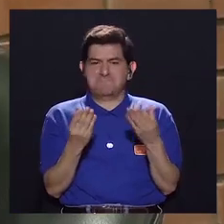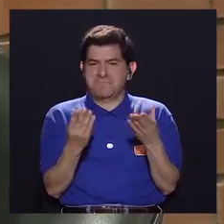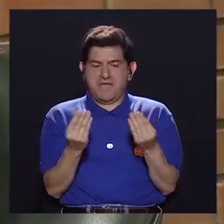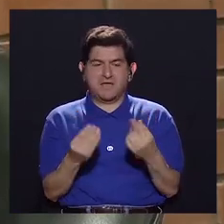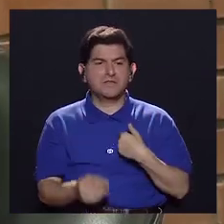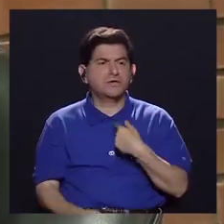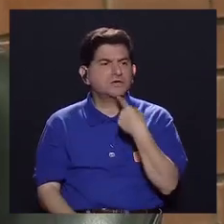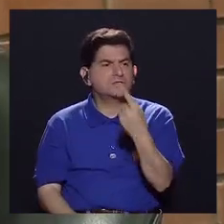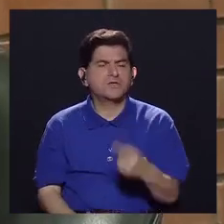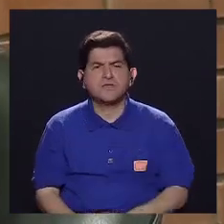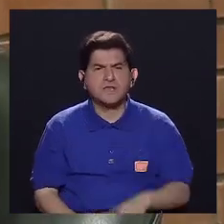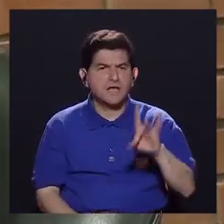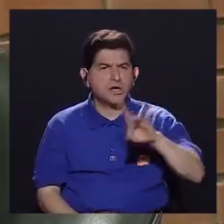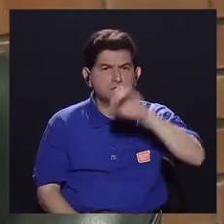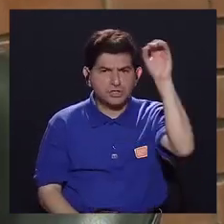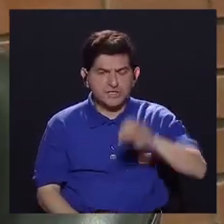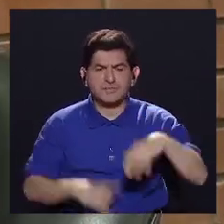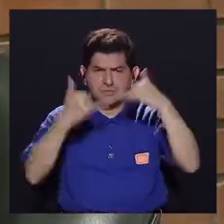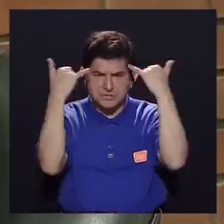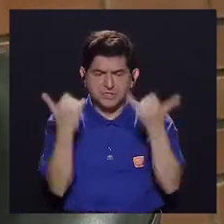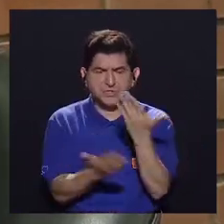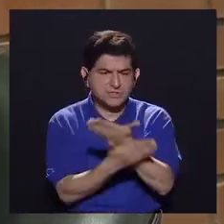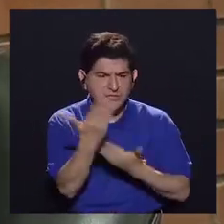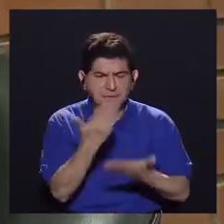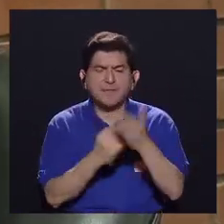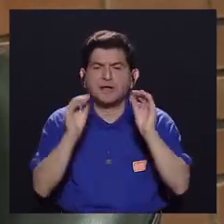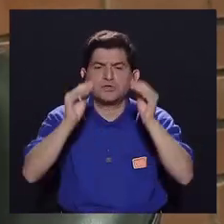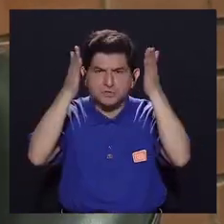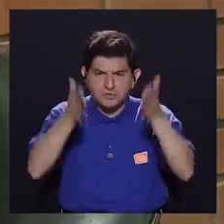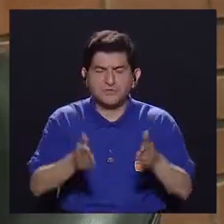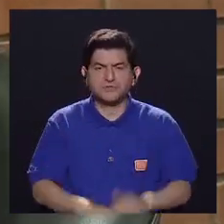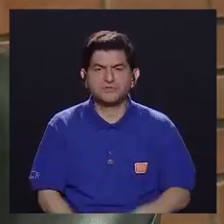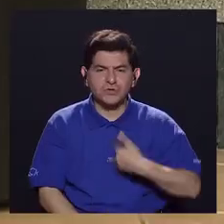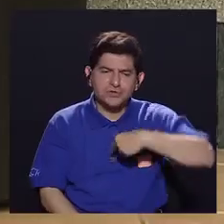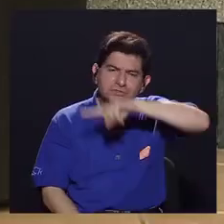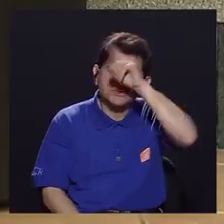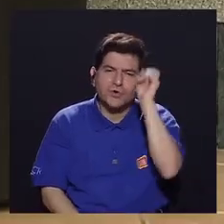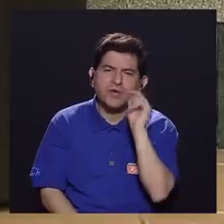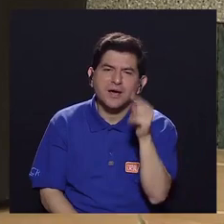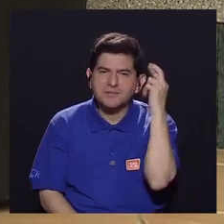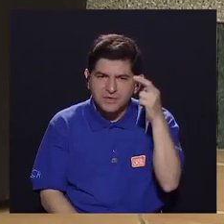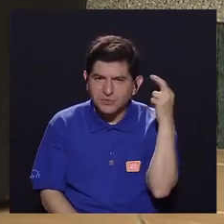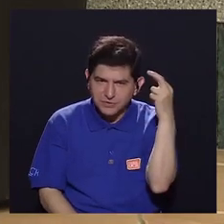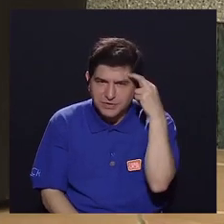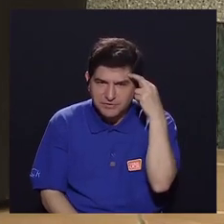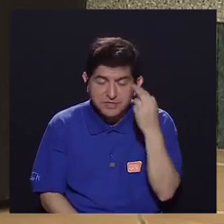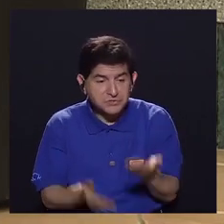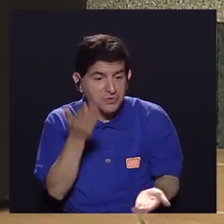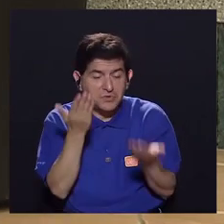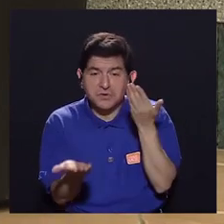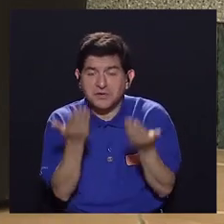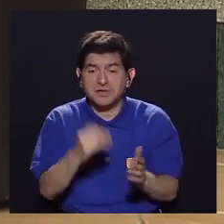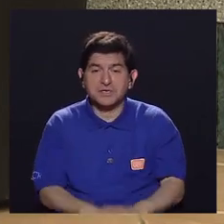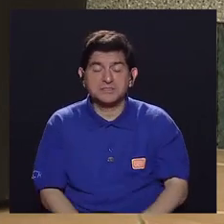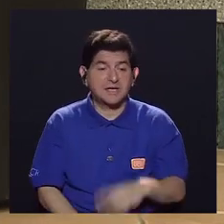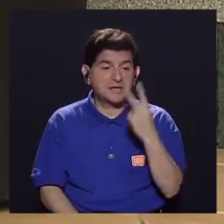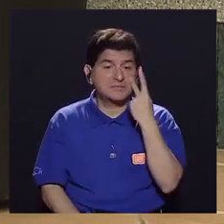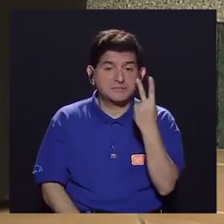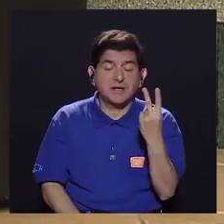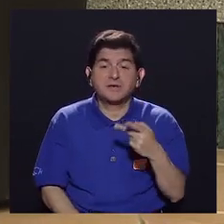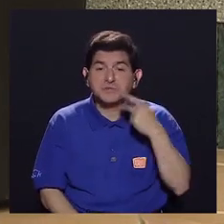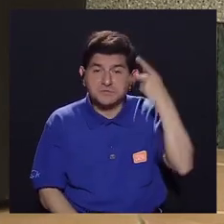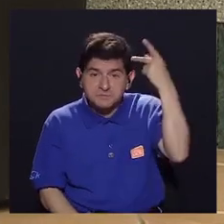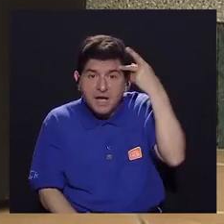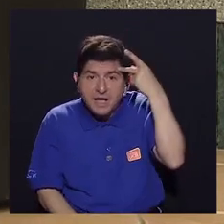miedo. Yo diría que un 80% ya está en manos del docente. Es que le hago la pregunta porque de pronto que nos pueda estar